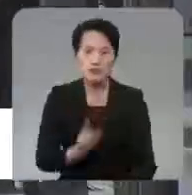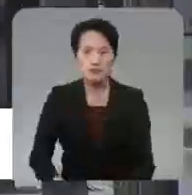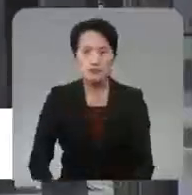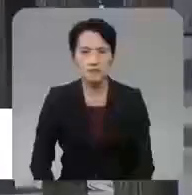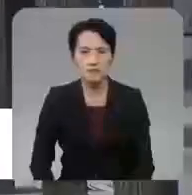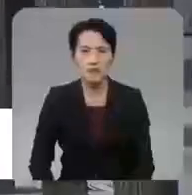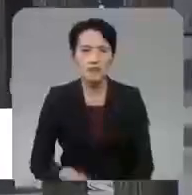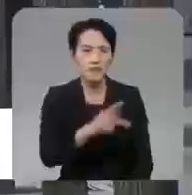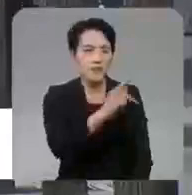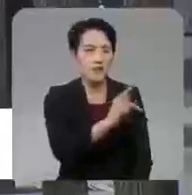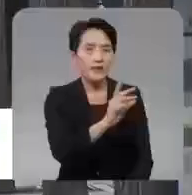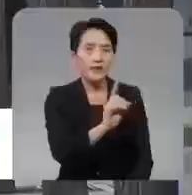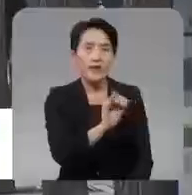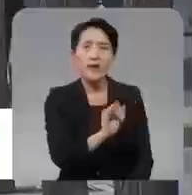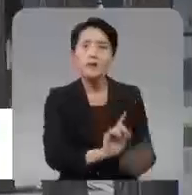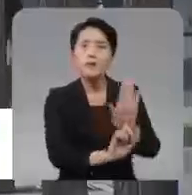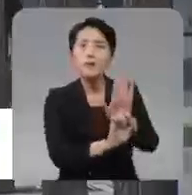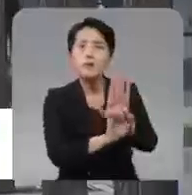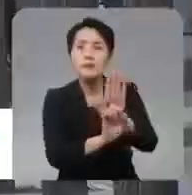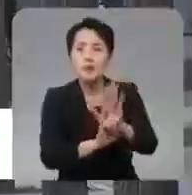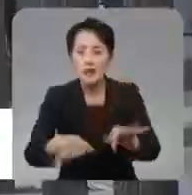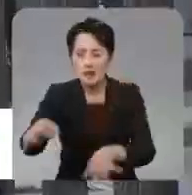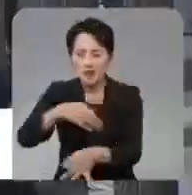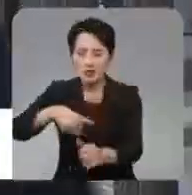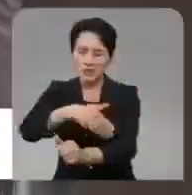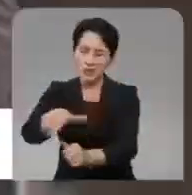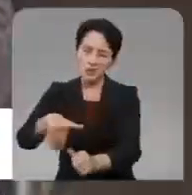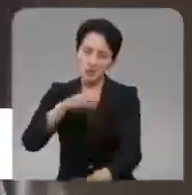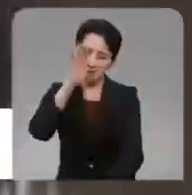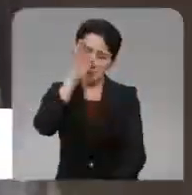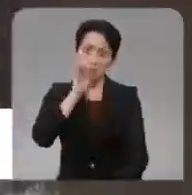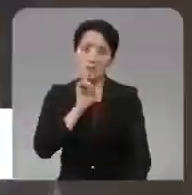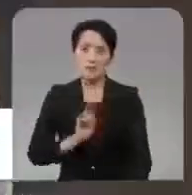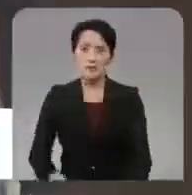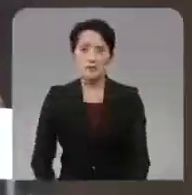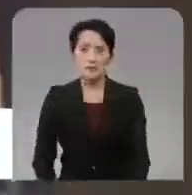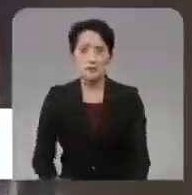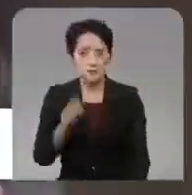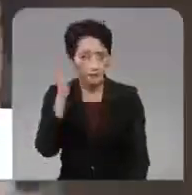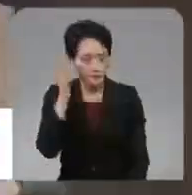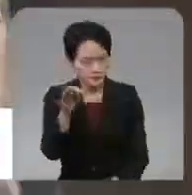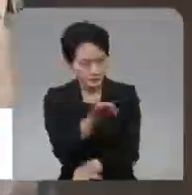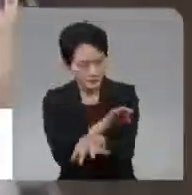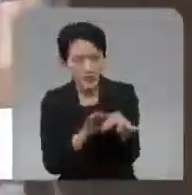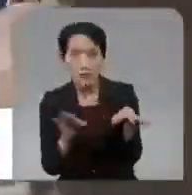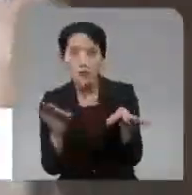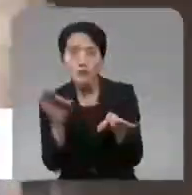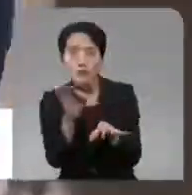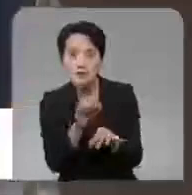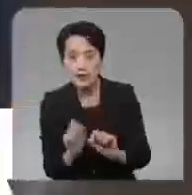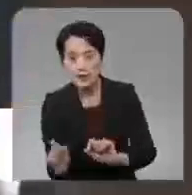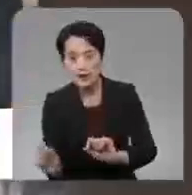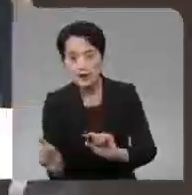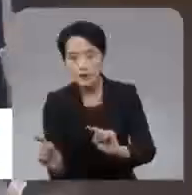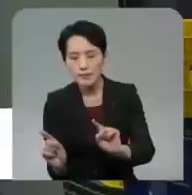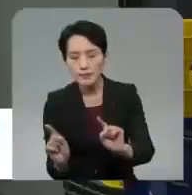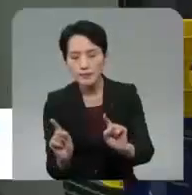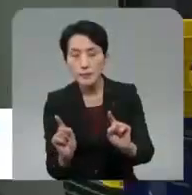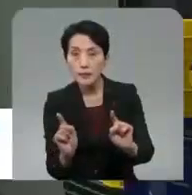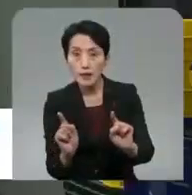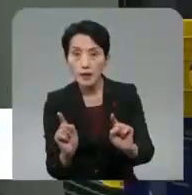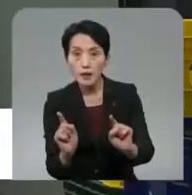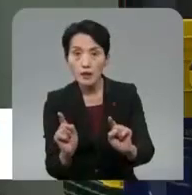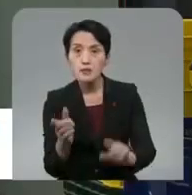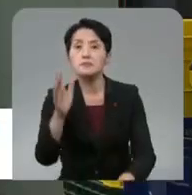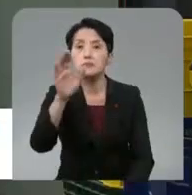pautas preventivas podría derivar en una nueva contracción de la demanda tanto dentro como fuera del país así lo pronostica